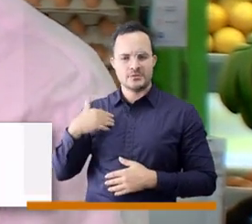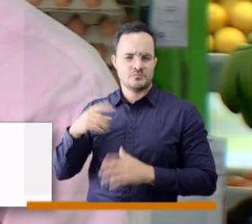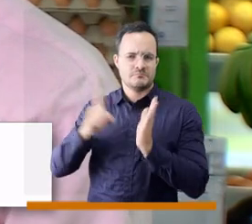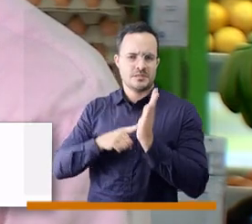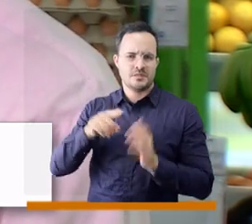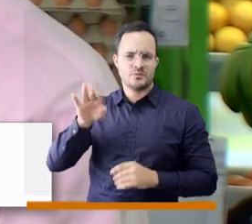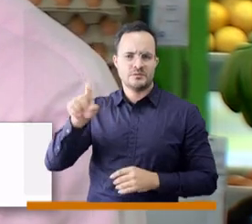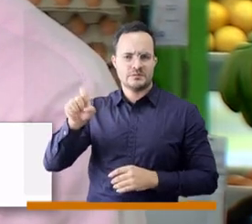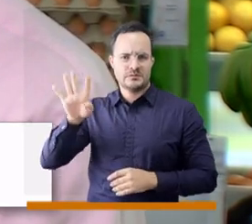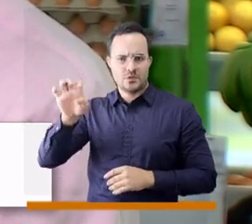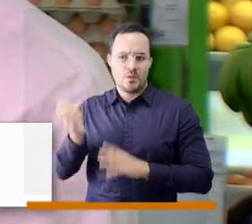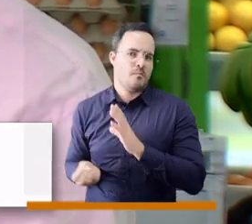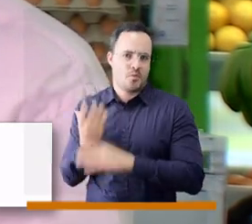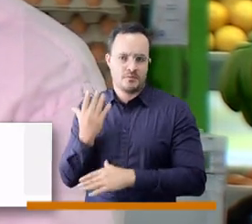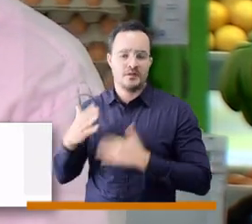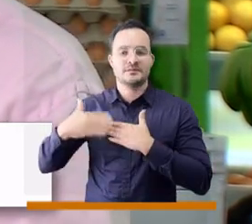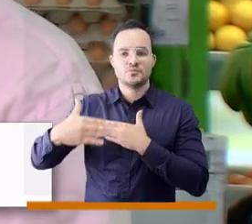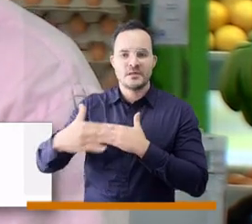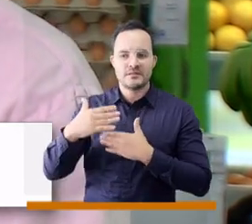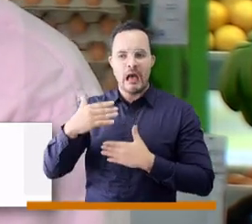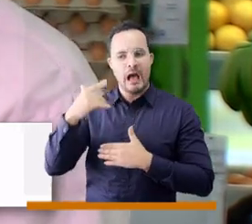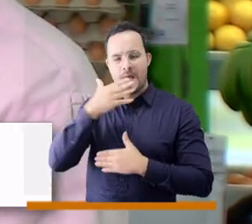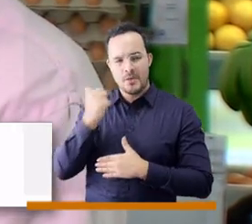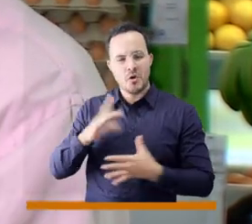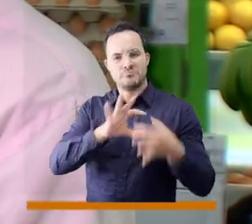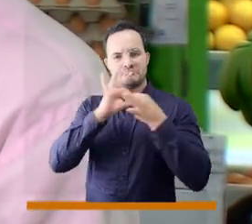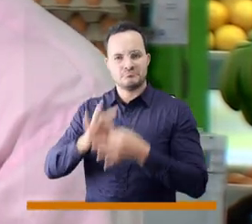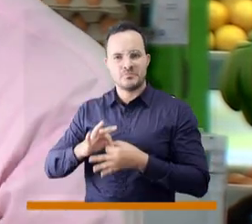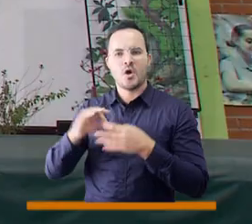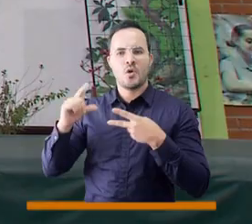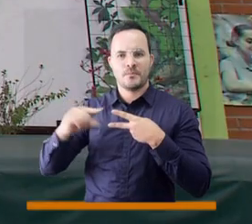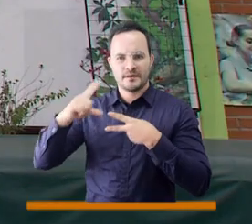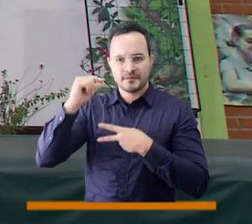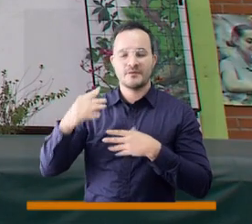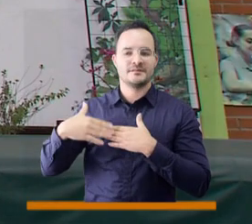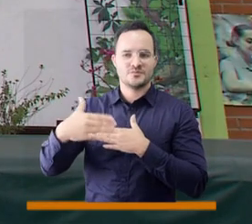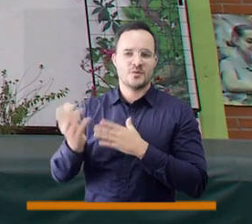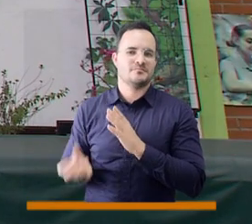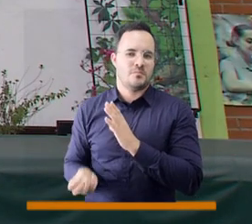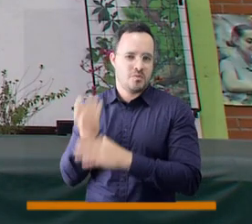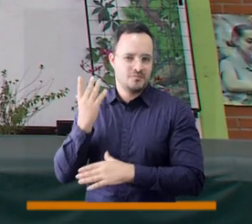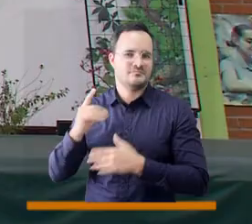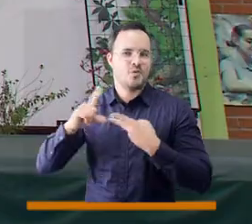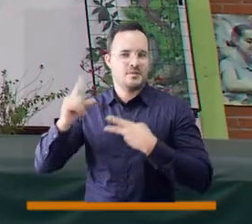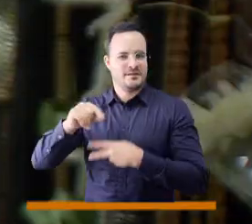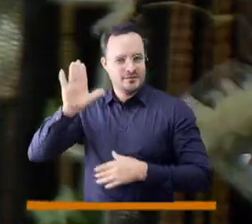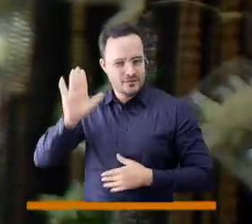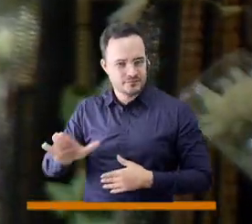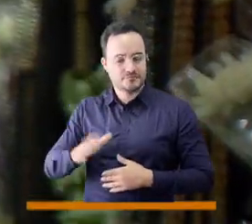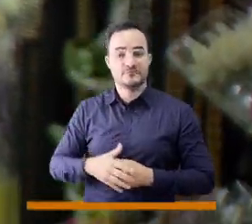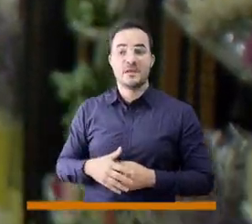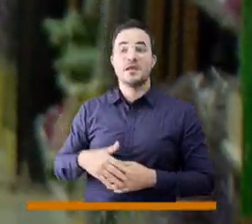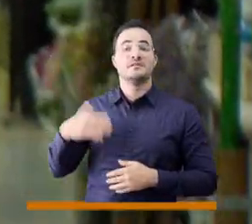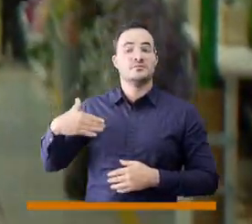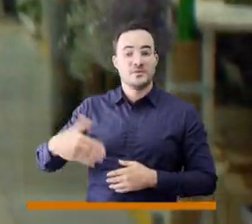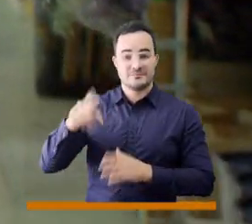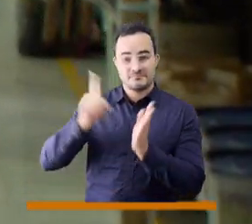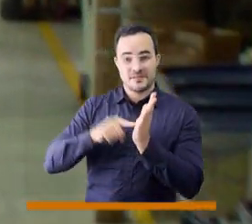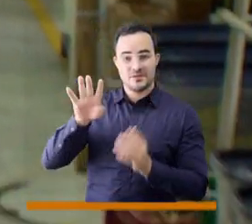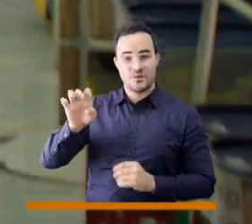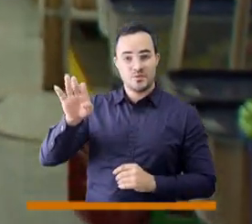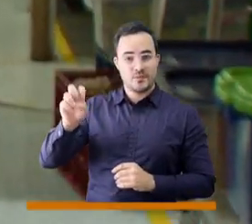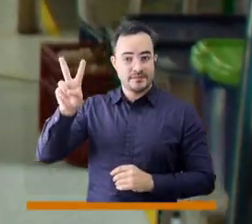el modelo cooperativo y nació la cooperativa Coplaza. En el año 97 fue la primera plaza que empezó a trabajar